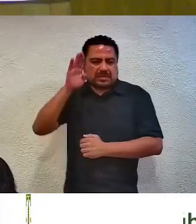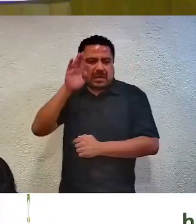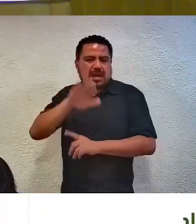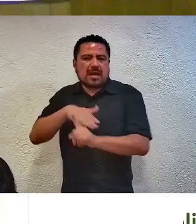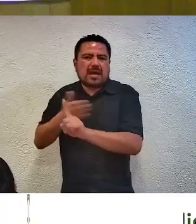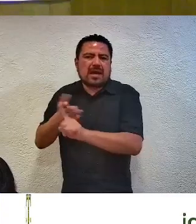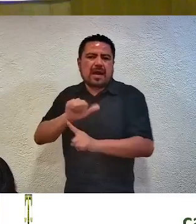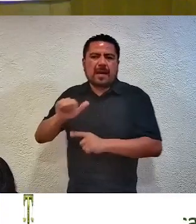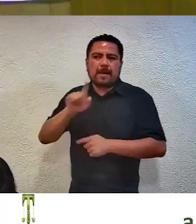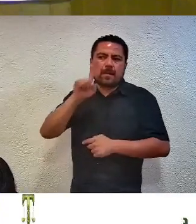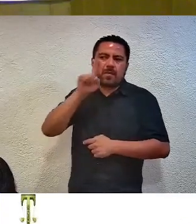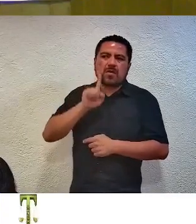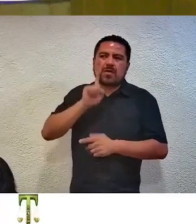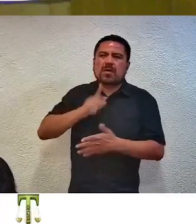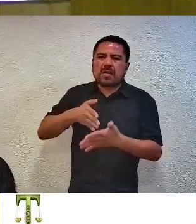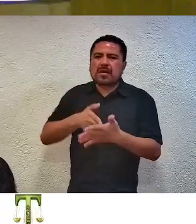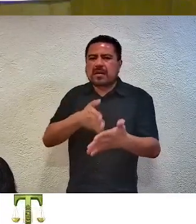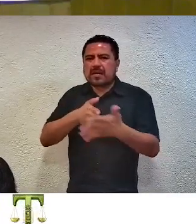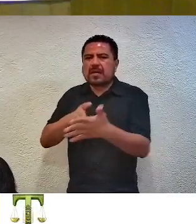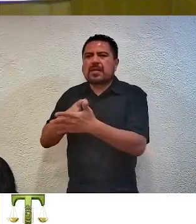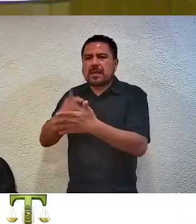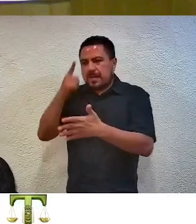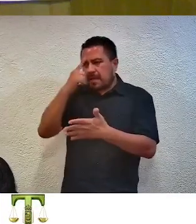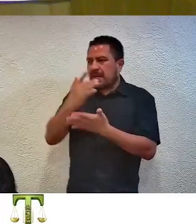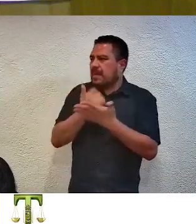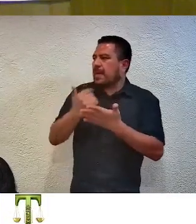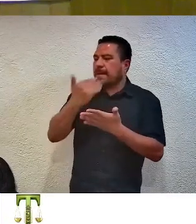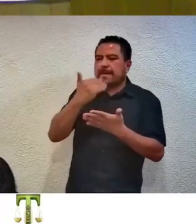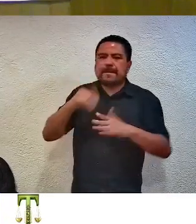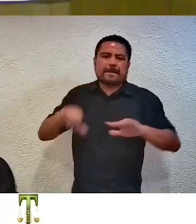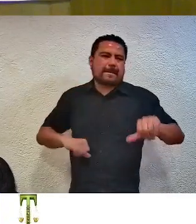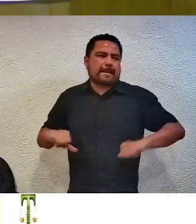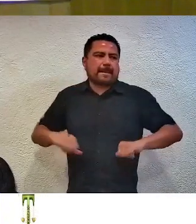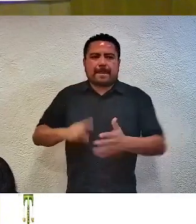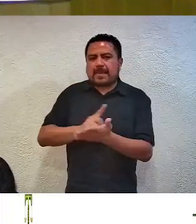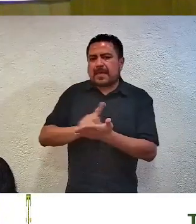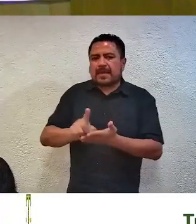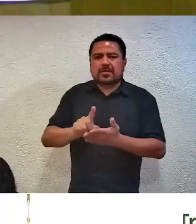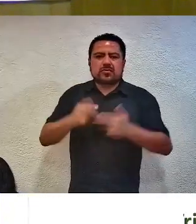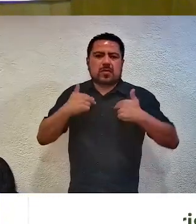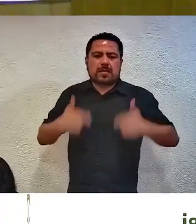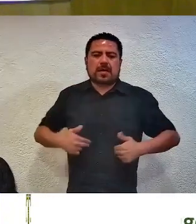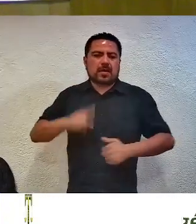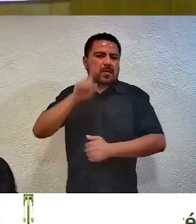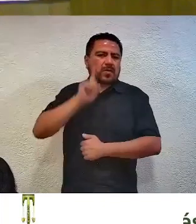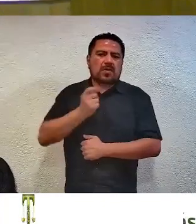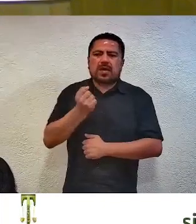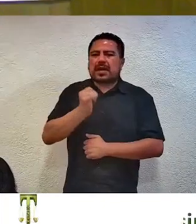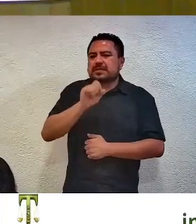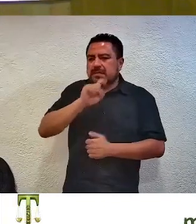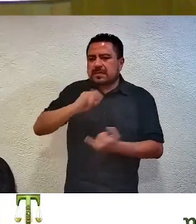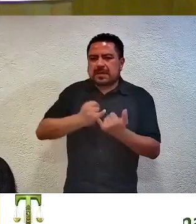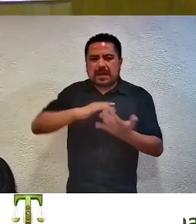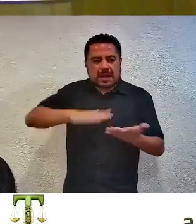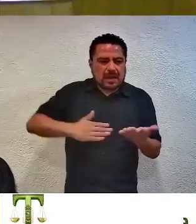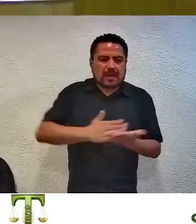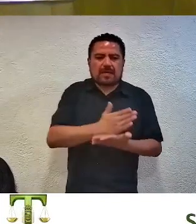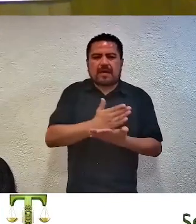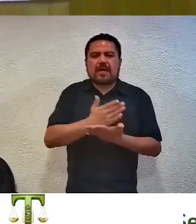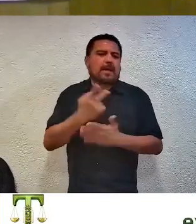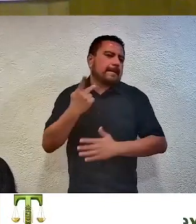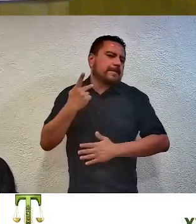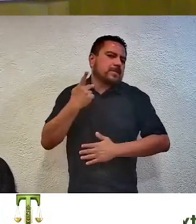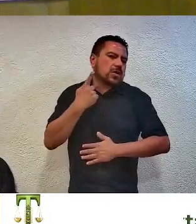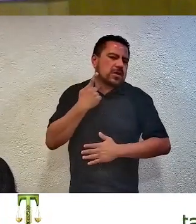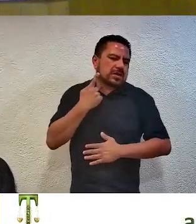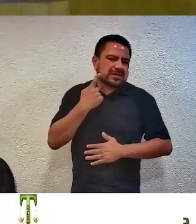dilatar, obstaculizar o impedir el goce y ejercicio de los derechos humanos de las mujeres, así como su acceso al disfrute de políticas